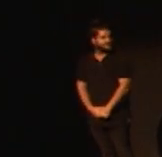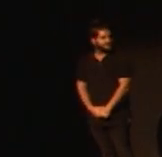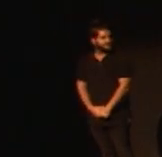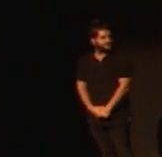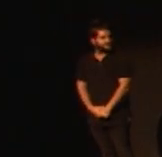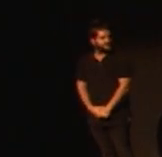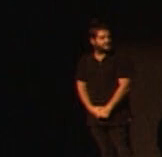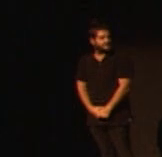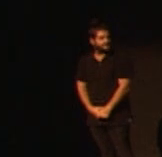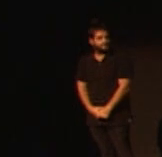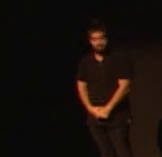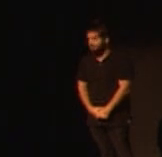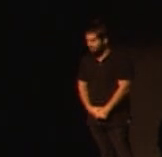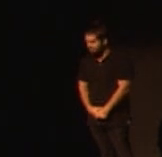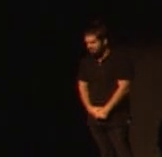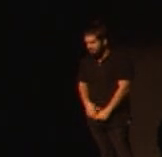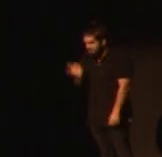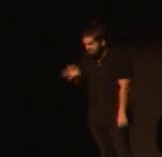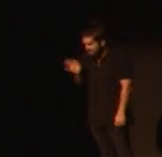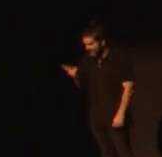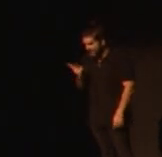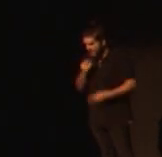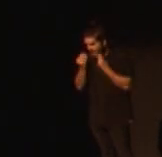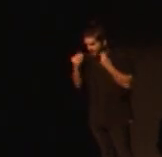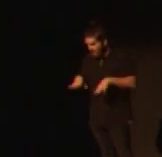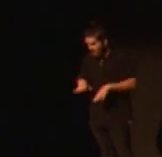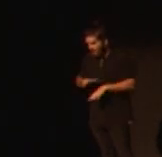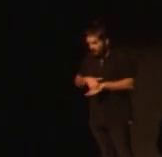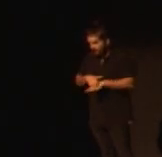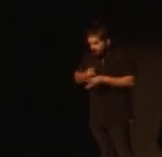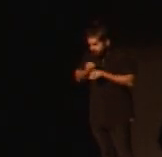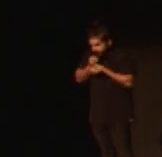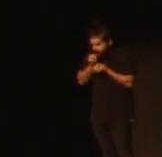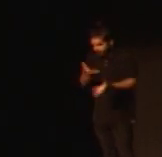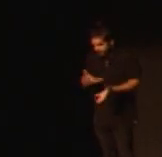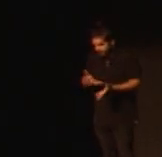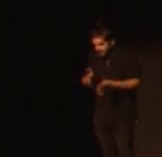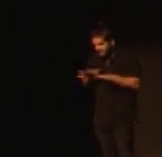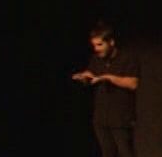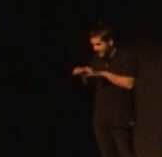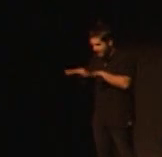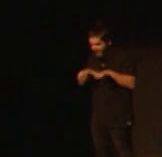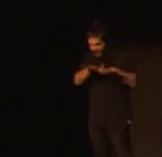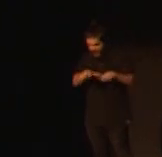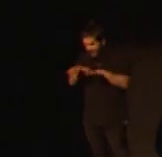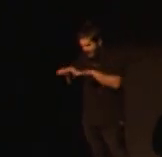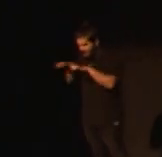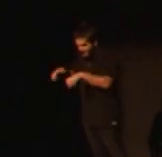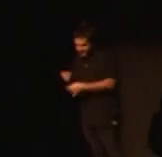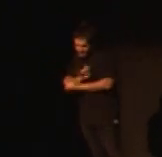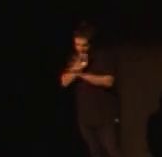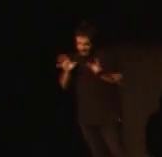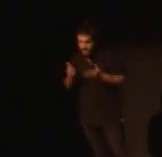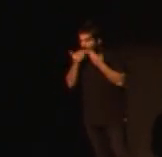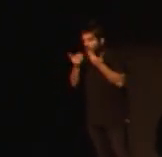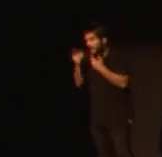Pues sin duda alguna os decía dos historias para compartir, por supuesto, y de las que aprender. Así que muchísimas gracias a los dos por